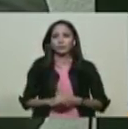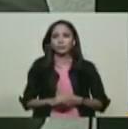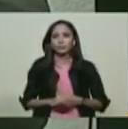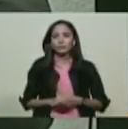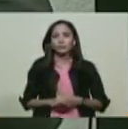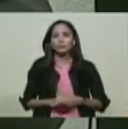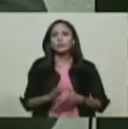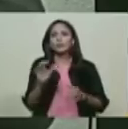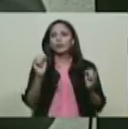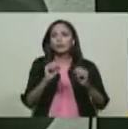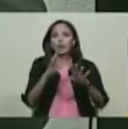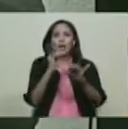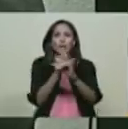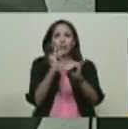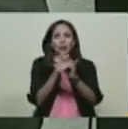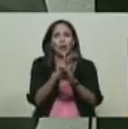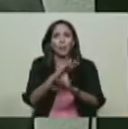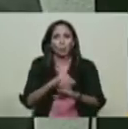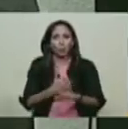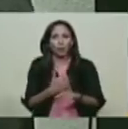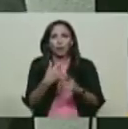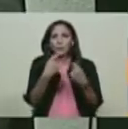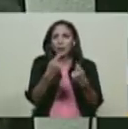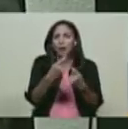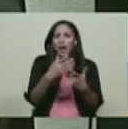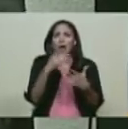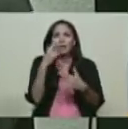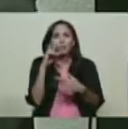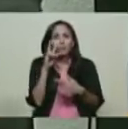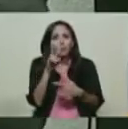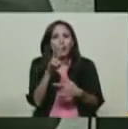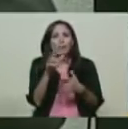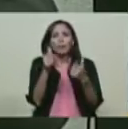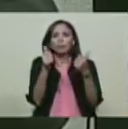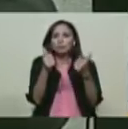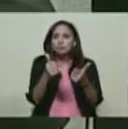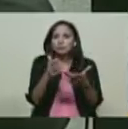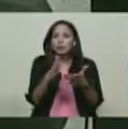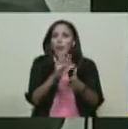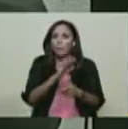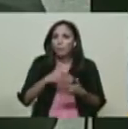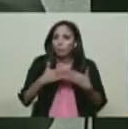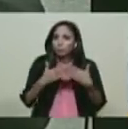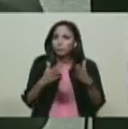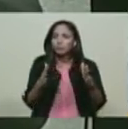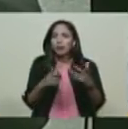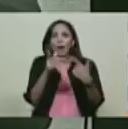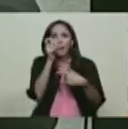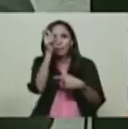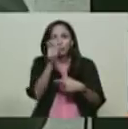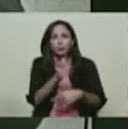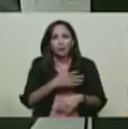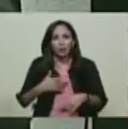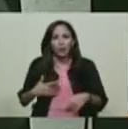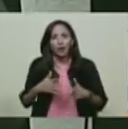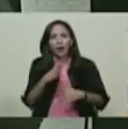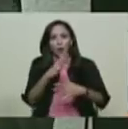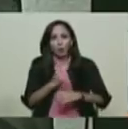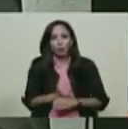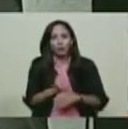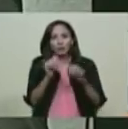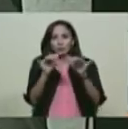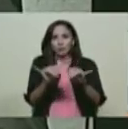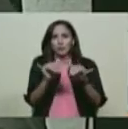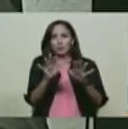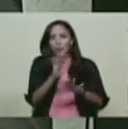un criptoactivo, es decir, como un commodity que es tangible, que está allí, que existe y que permite que cualquier inversor pueda tener confianza en la misma